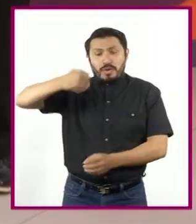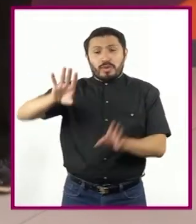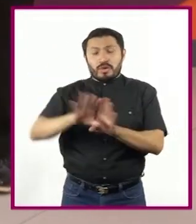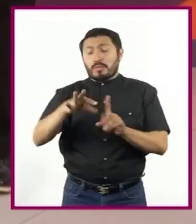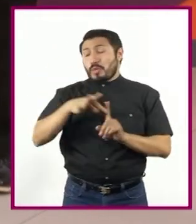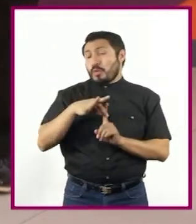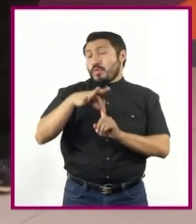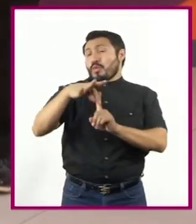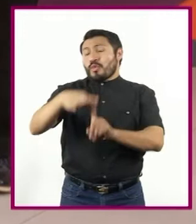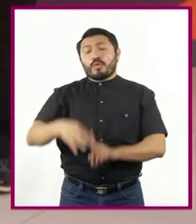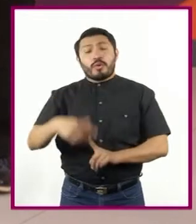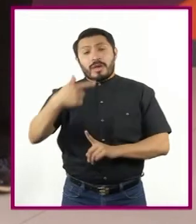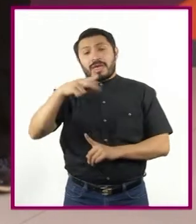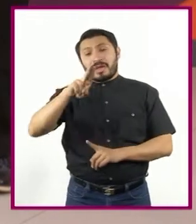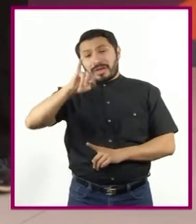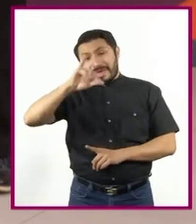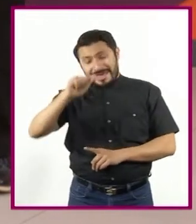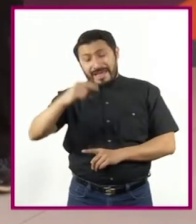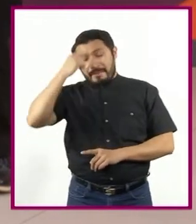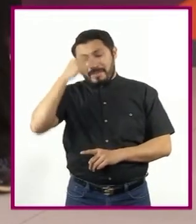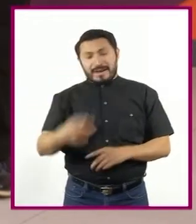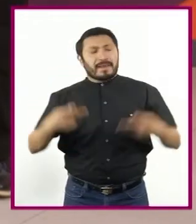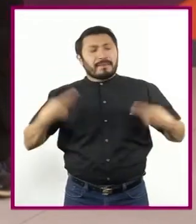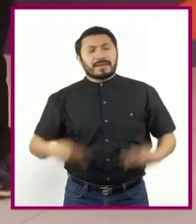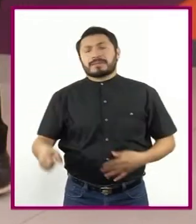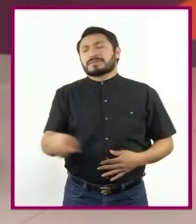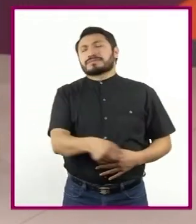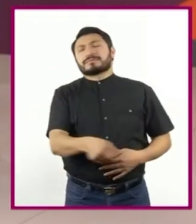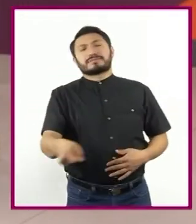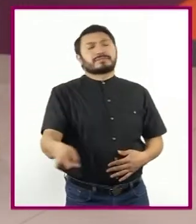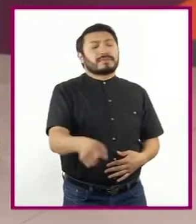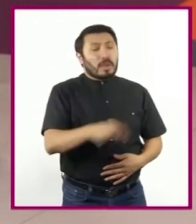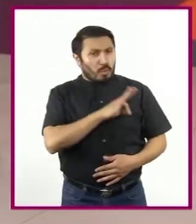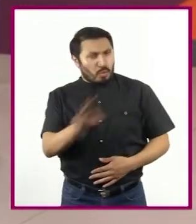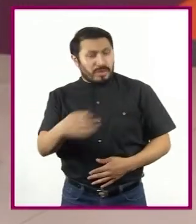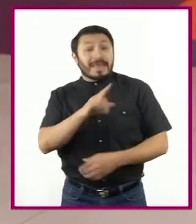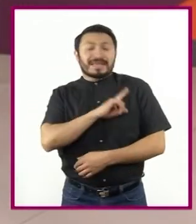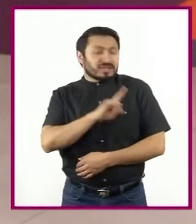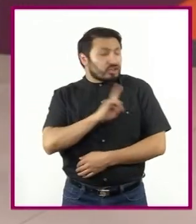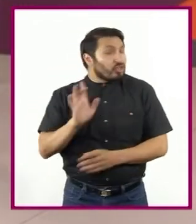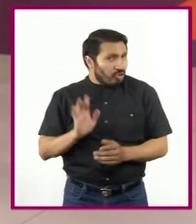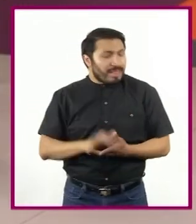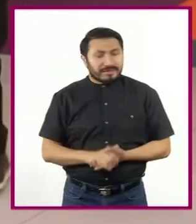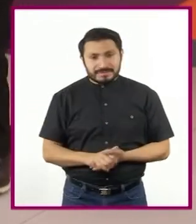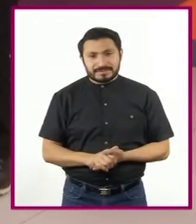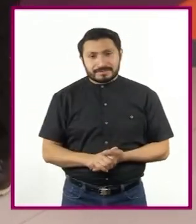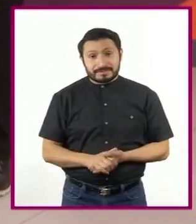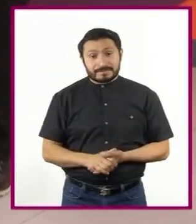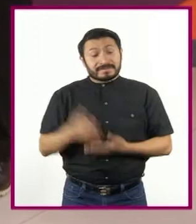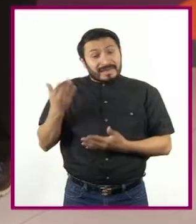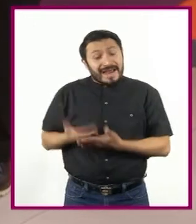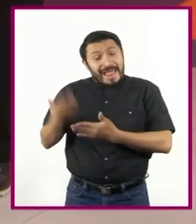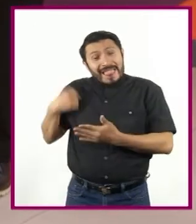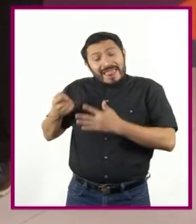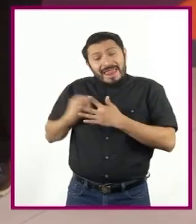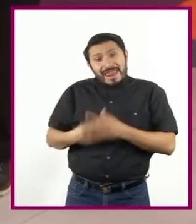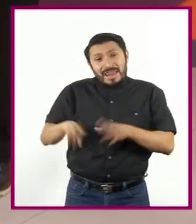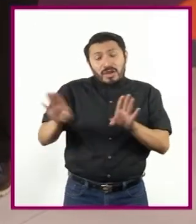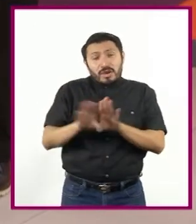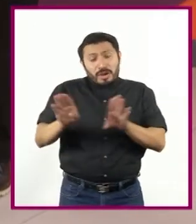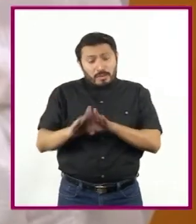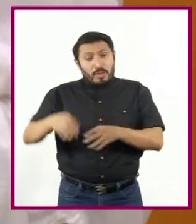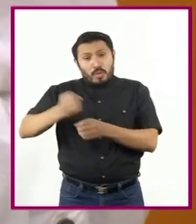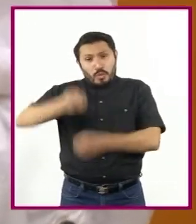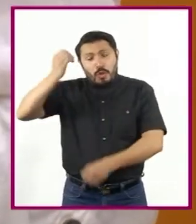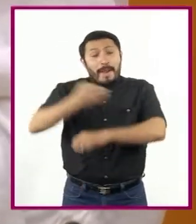para el desplazamiento de forma autónoma. En un inicio, el bastón se diseñó de color blanco,